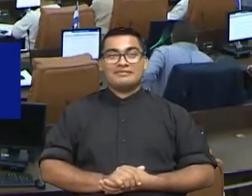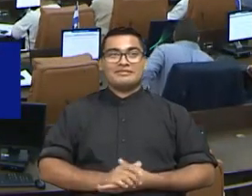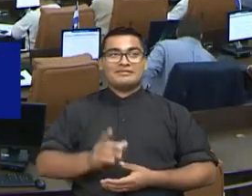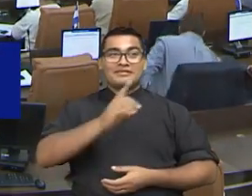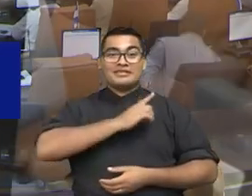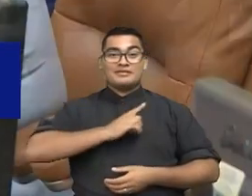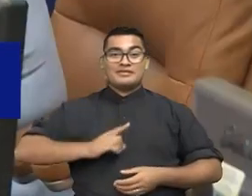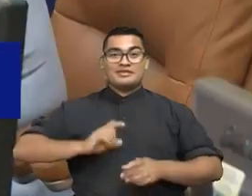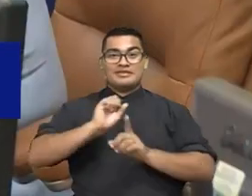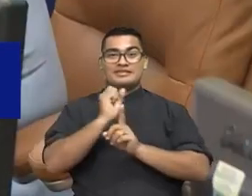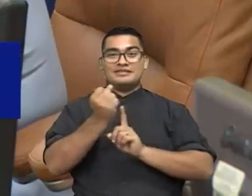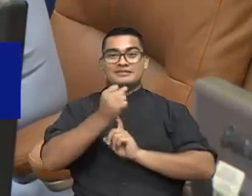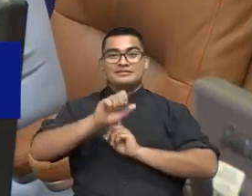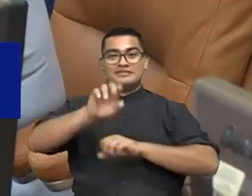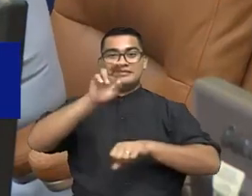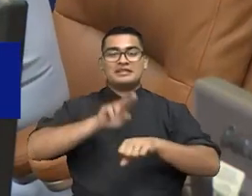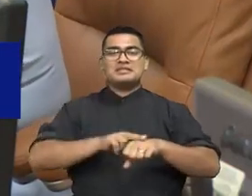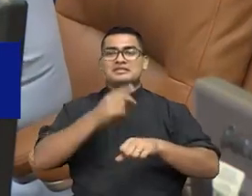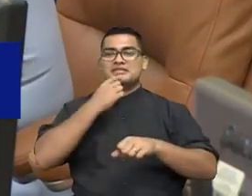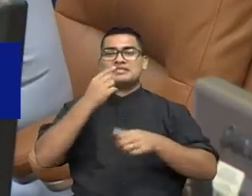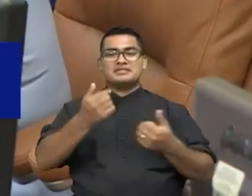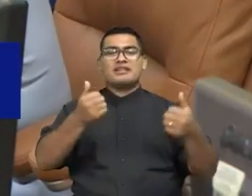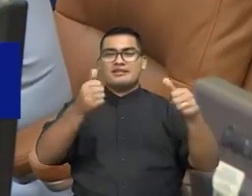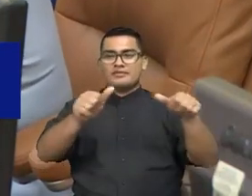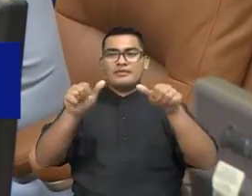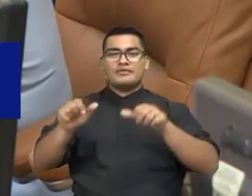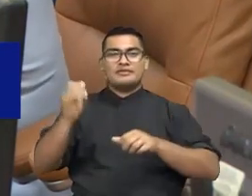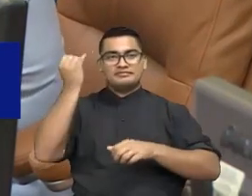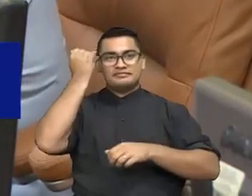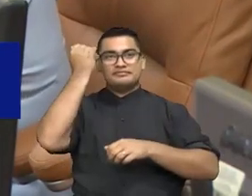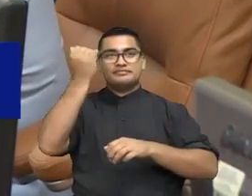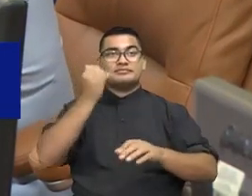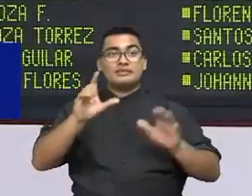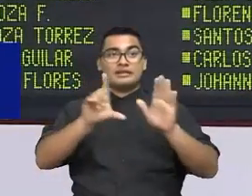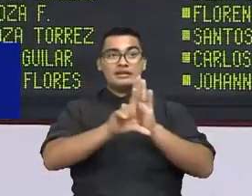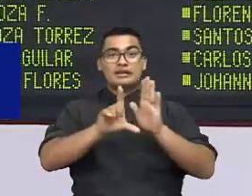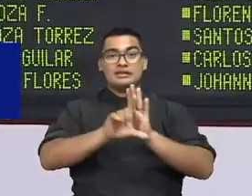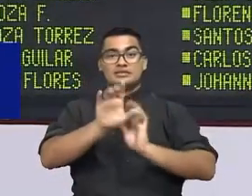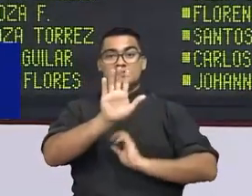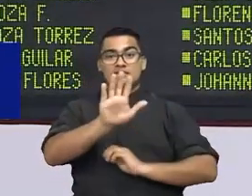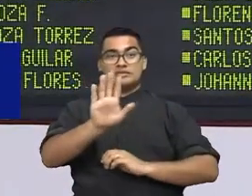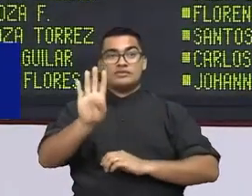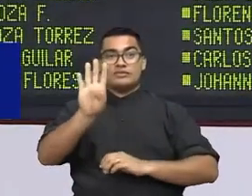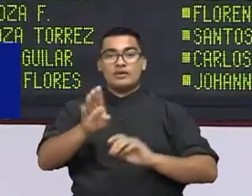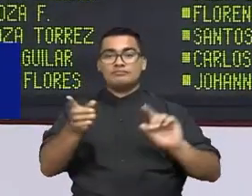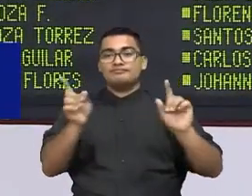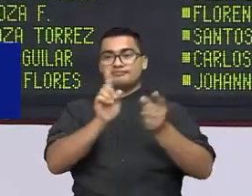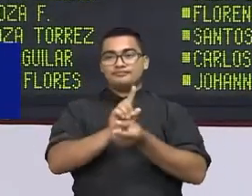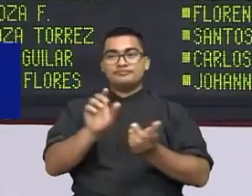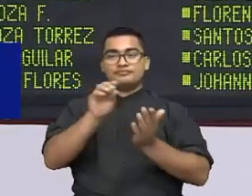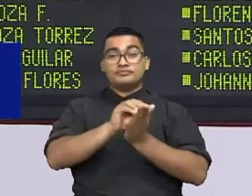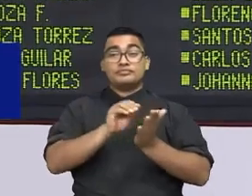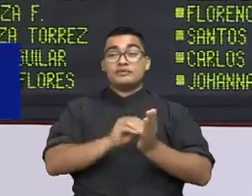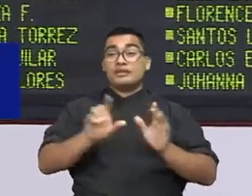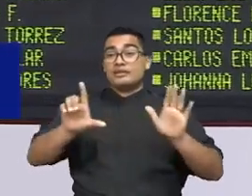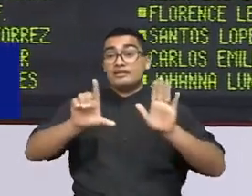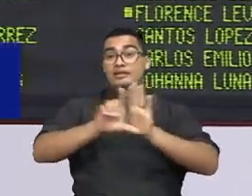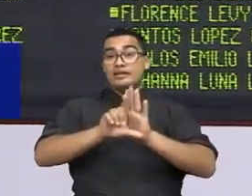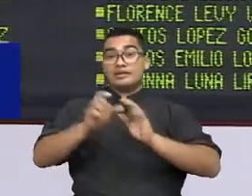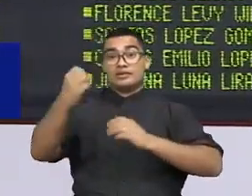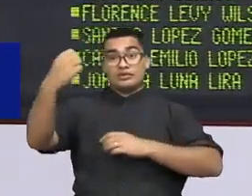Diputados de la Asamblea Nacional aprobaron la iniciativa de reforma a la ley número 554, Ley de